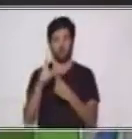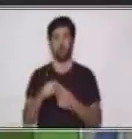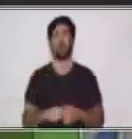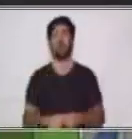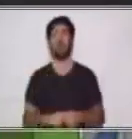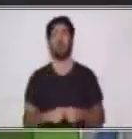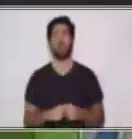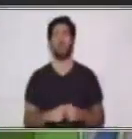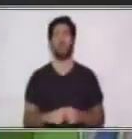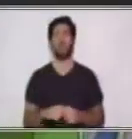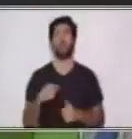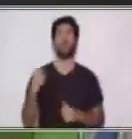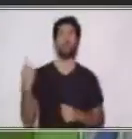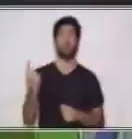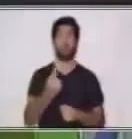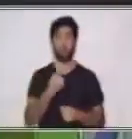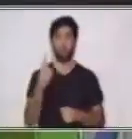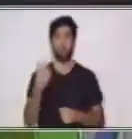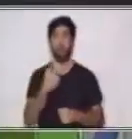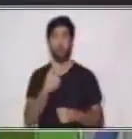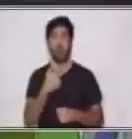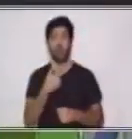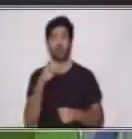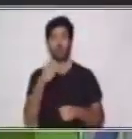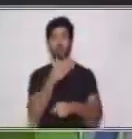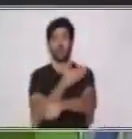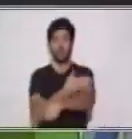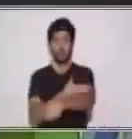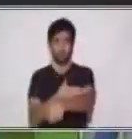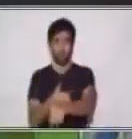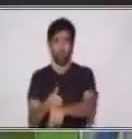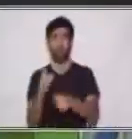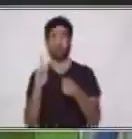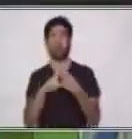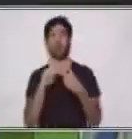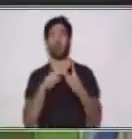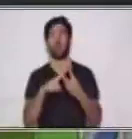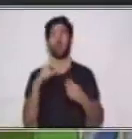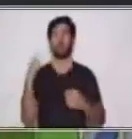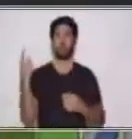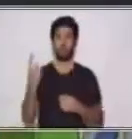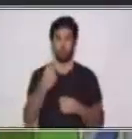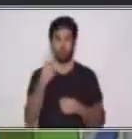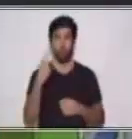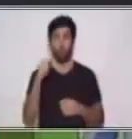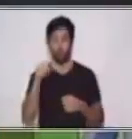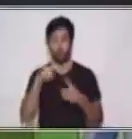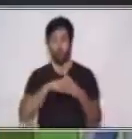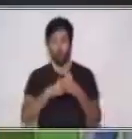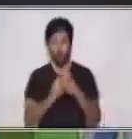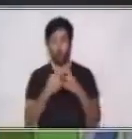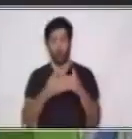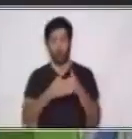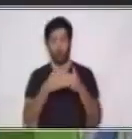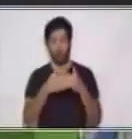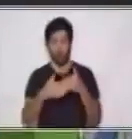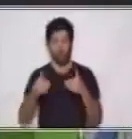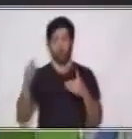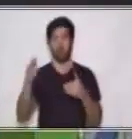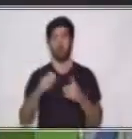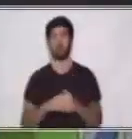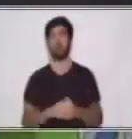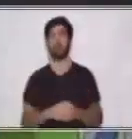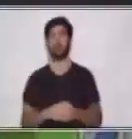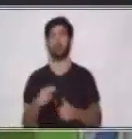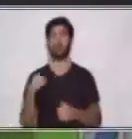un origen, todo tiene una historia, todo tiene de dónde surgir, ¿verdad? Vamos a hablar un